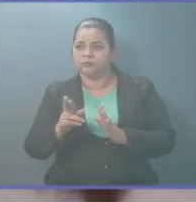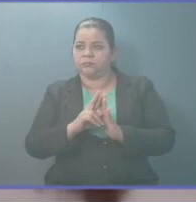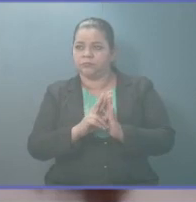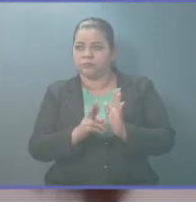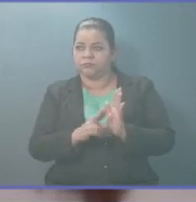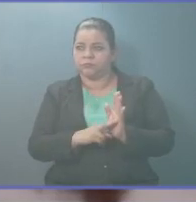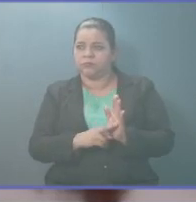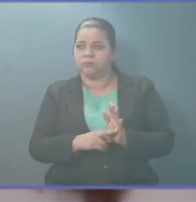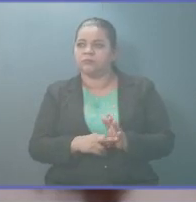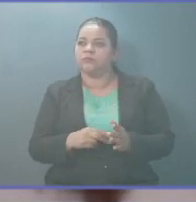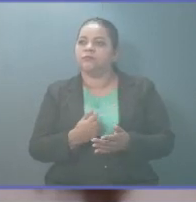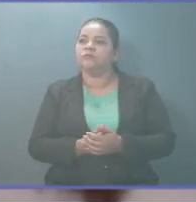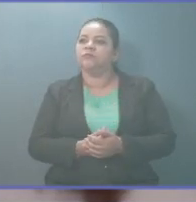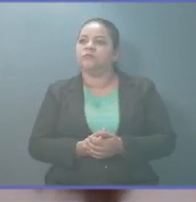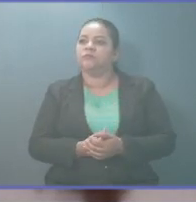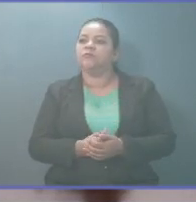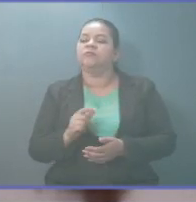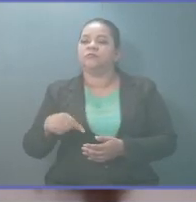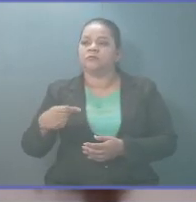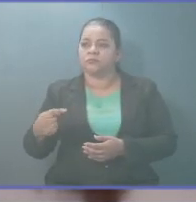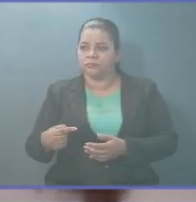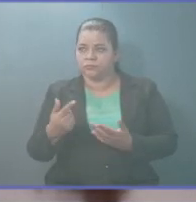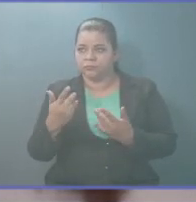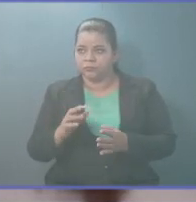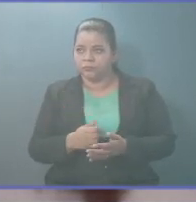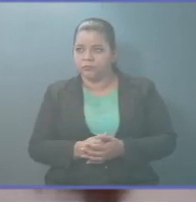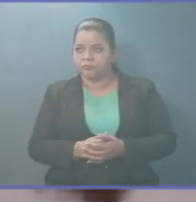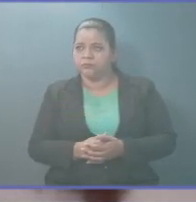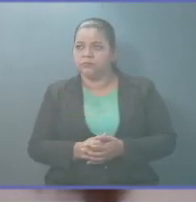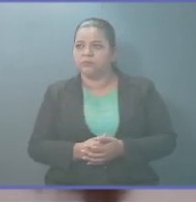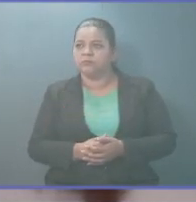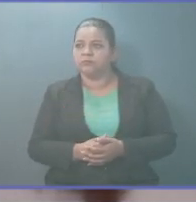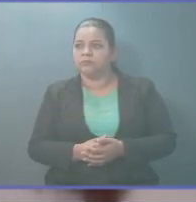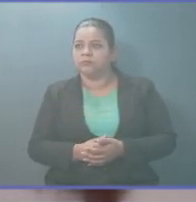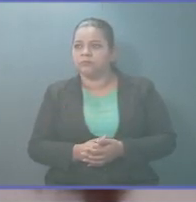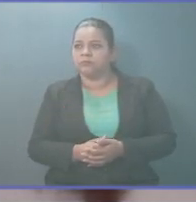especiales aplicables cuando se trata de violación a derechos